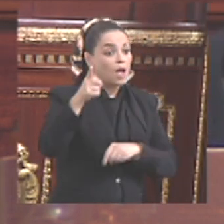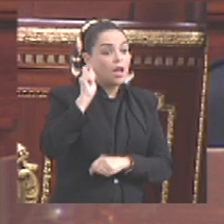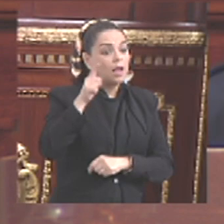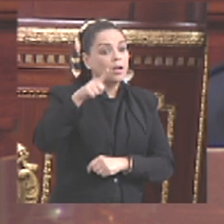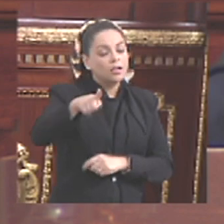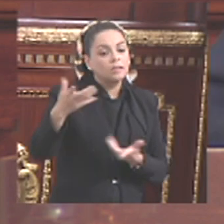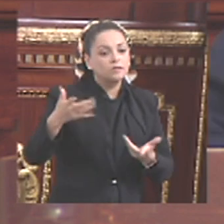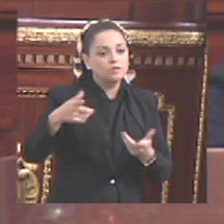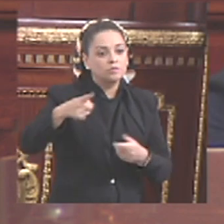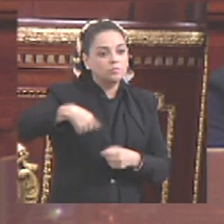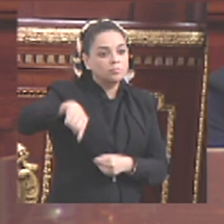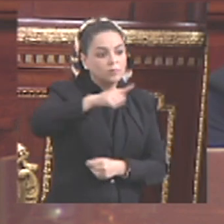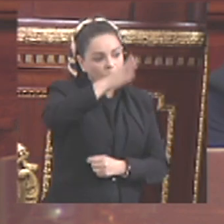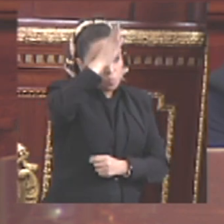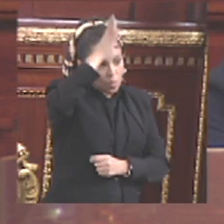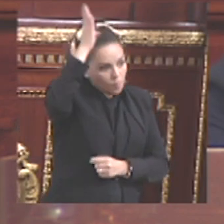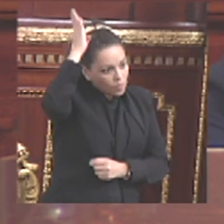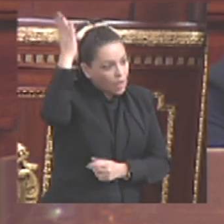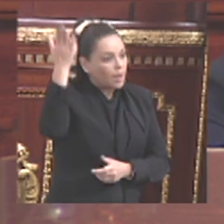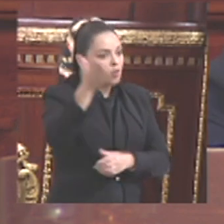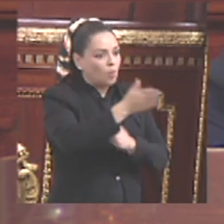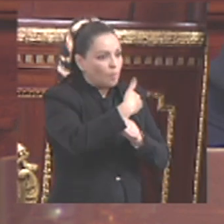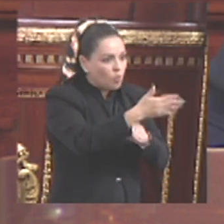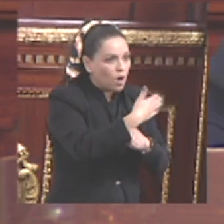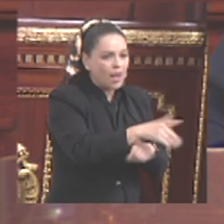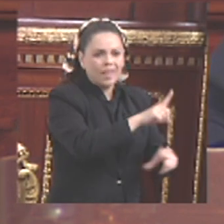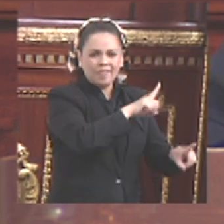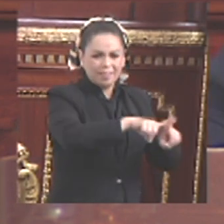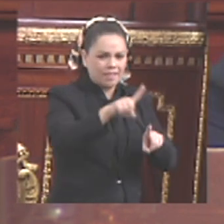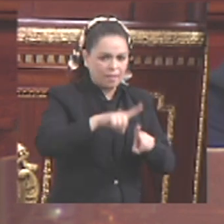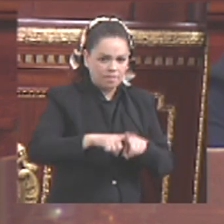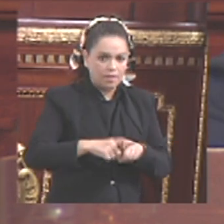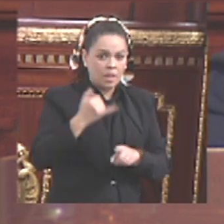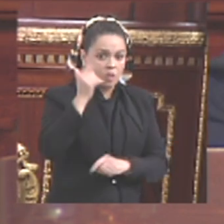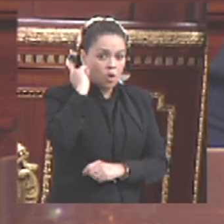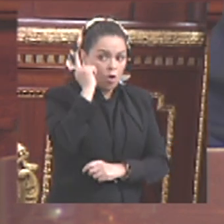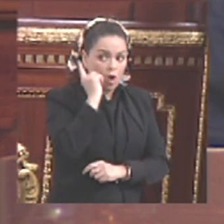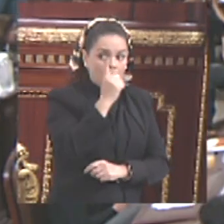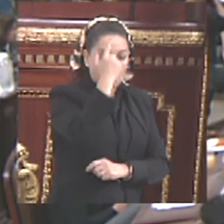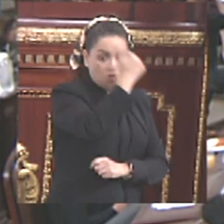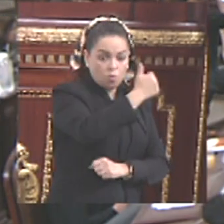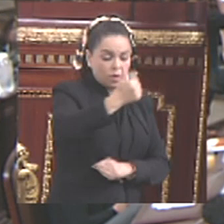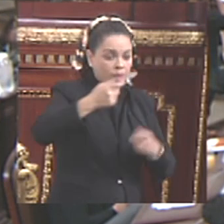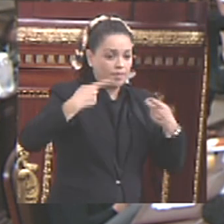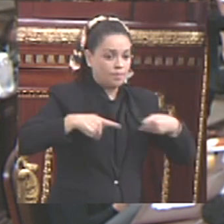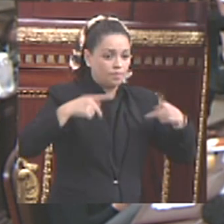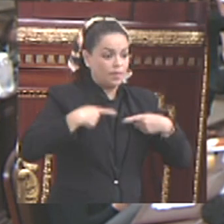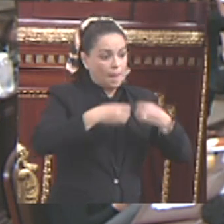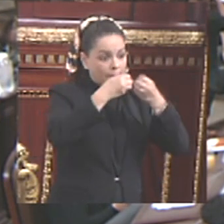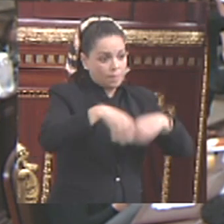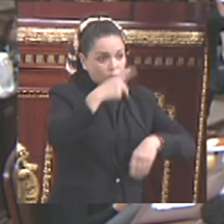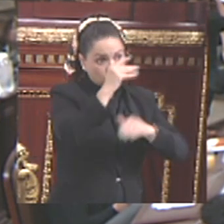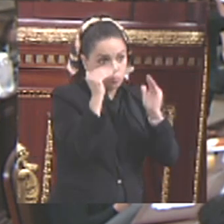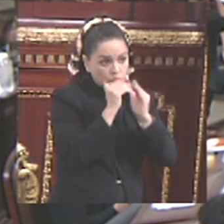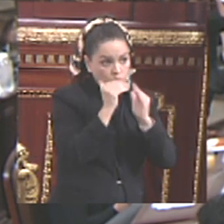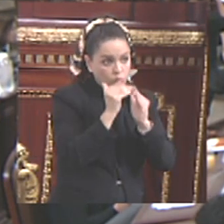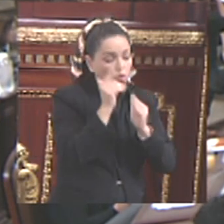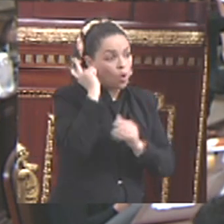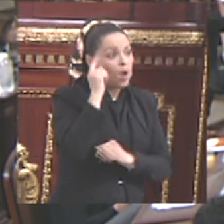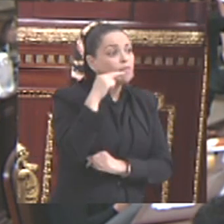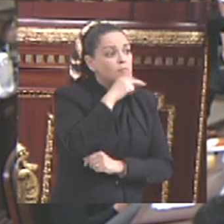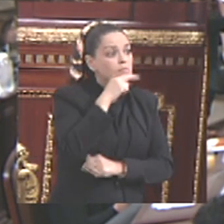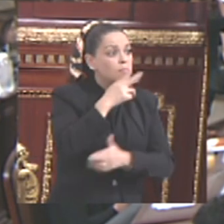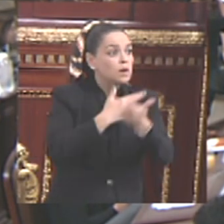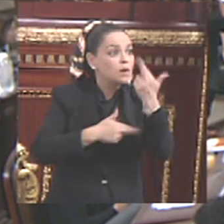y esperemos que todos y cada uno de los damnificados puedan regresar ya a sus hogares.